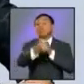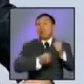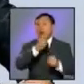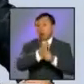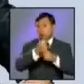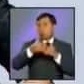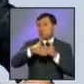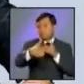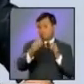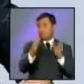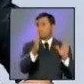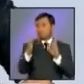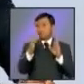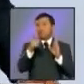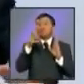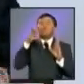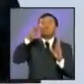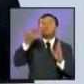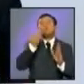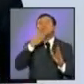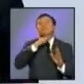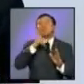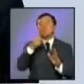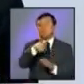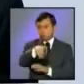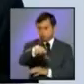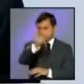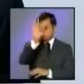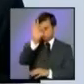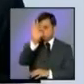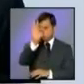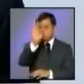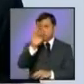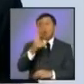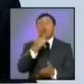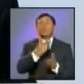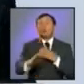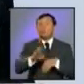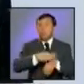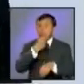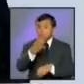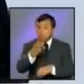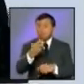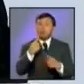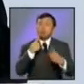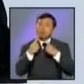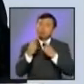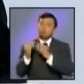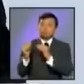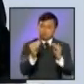antes de descalificar la propuesta de Andrés Manuel López Obrador cuando menos